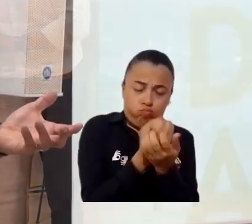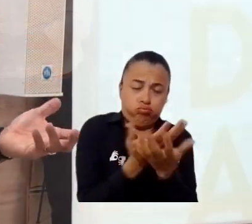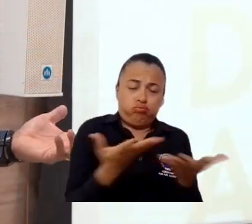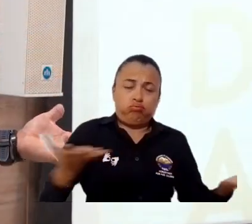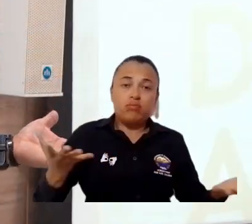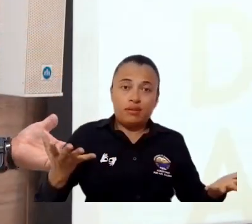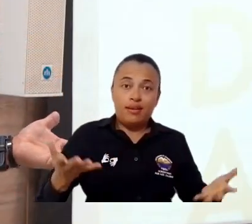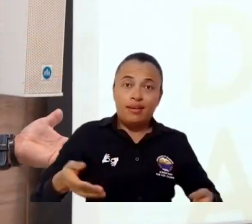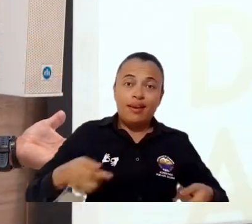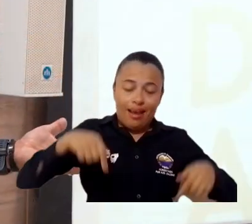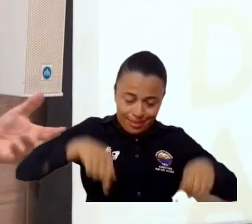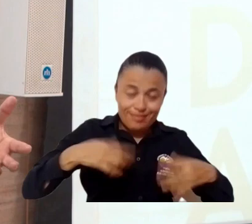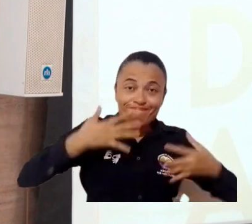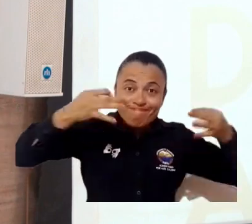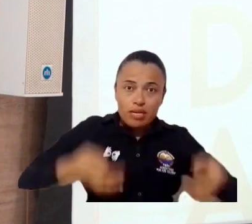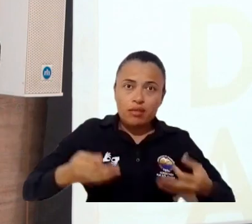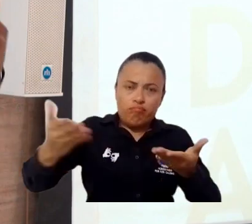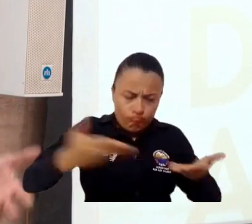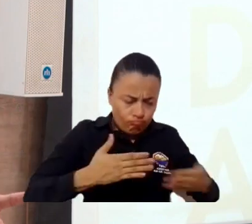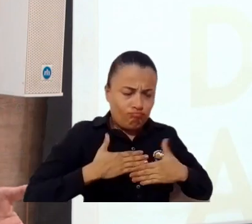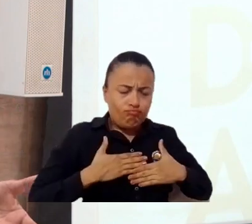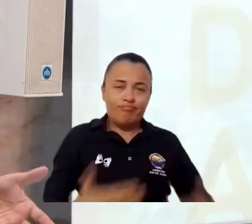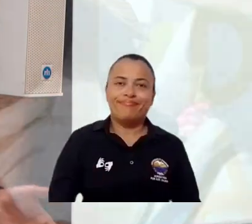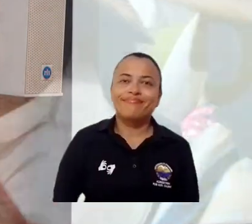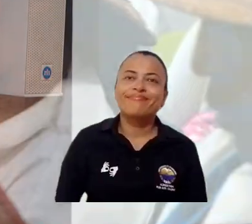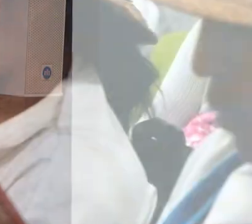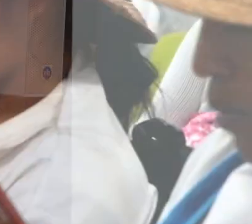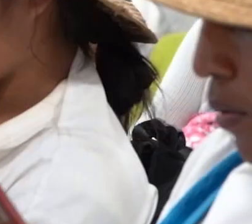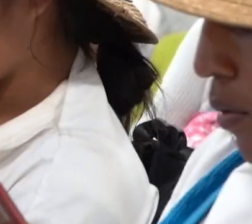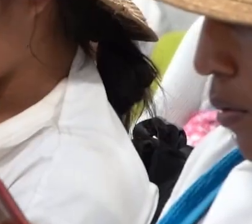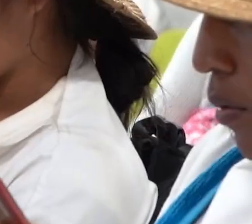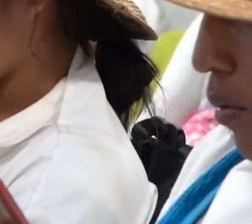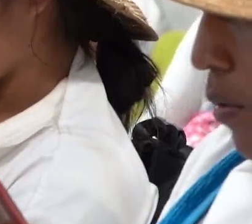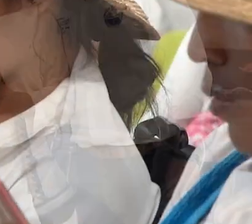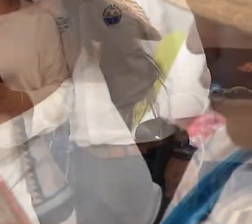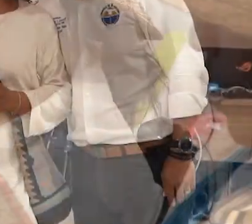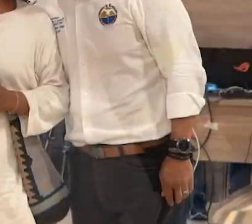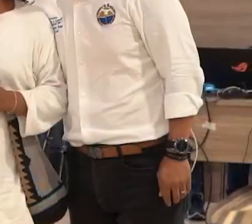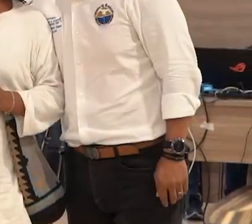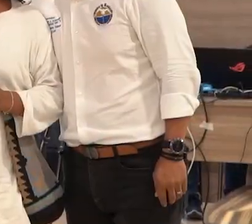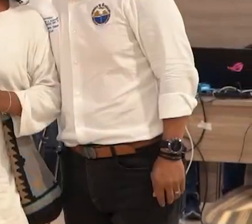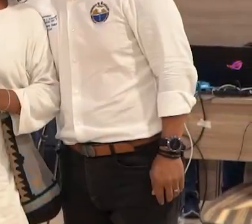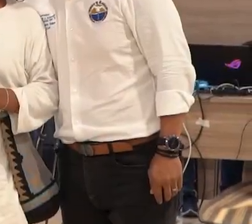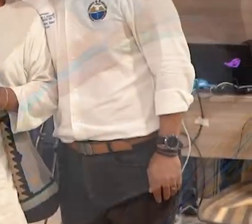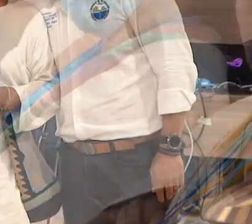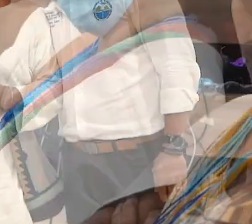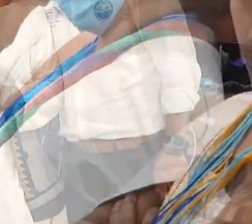un universo de cosas que podemos hacer y créanme que les abrimos las puertas con todo gusto.